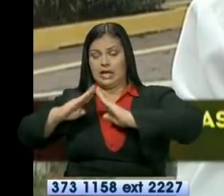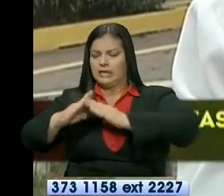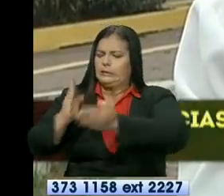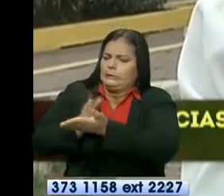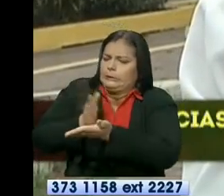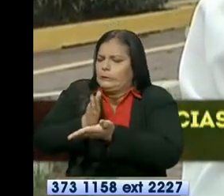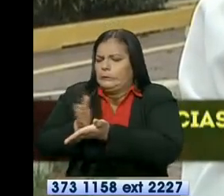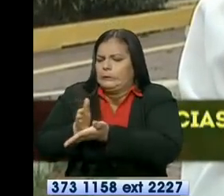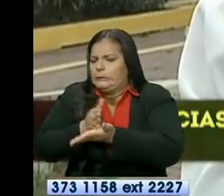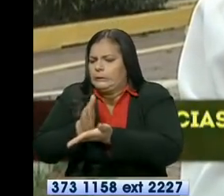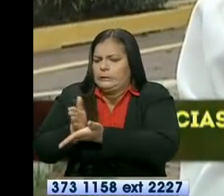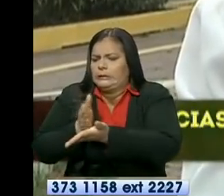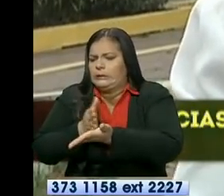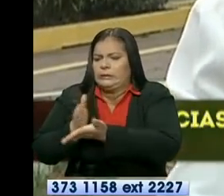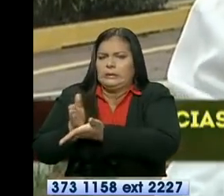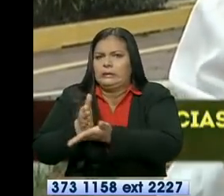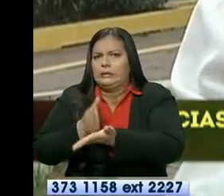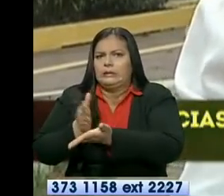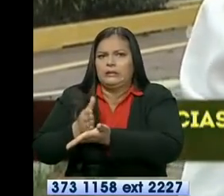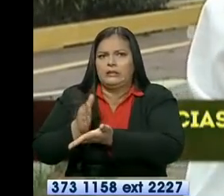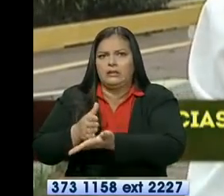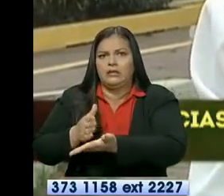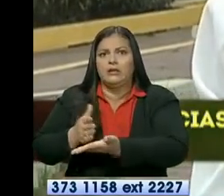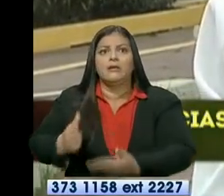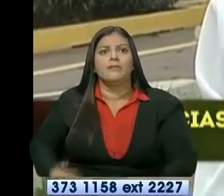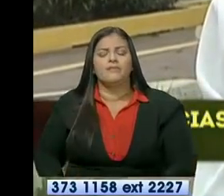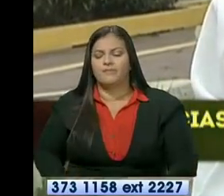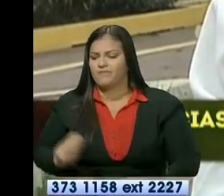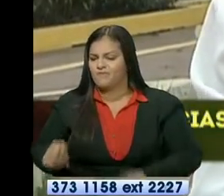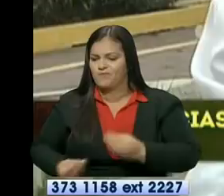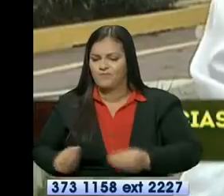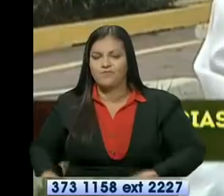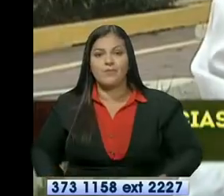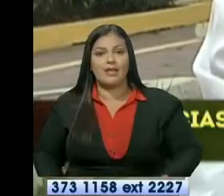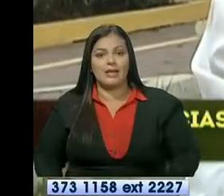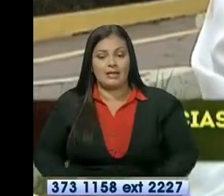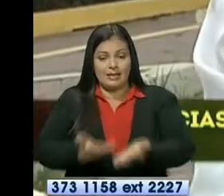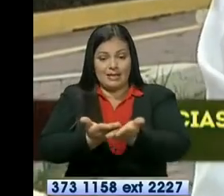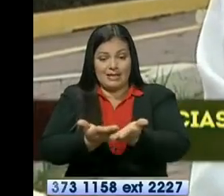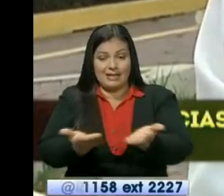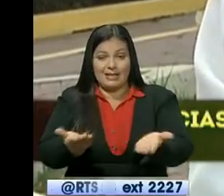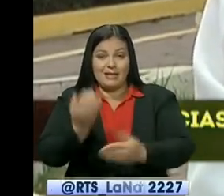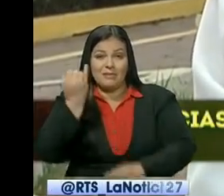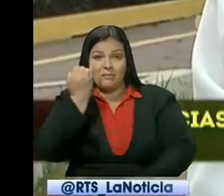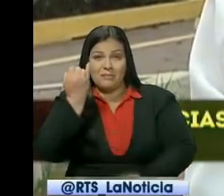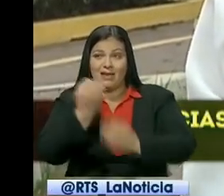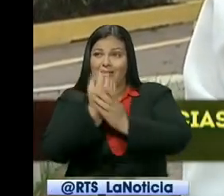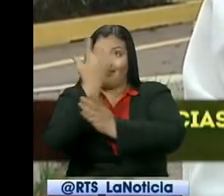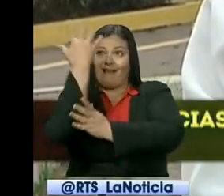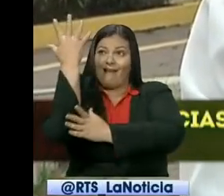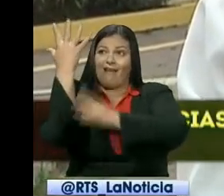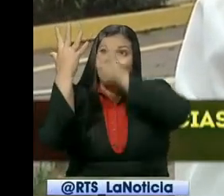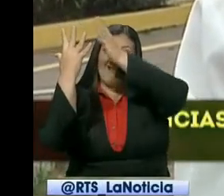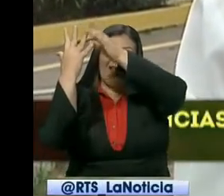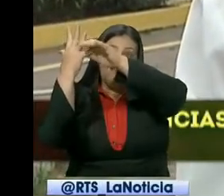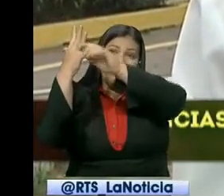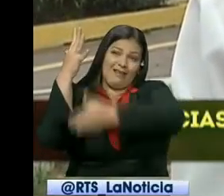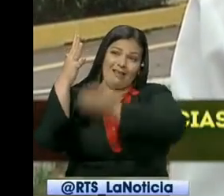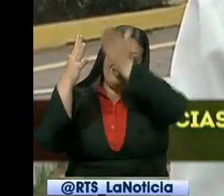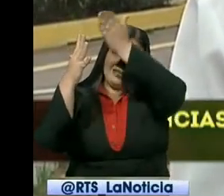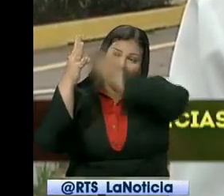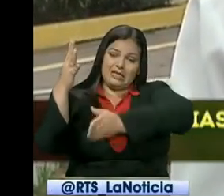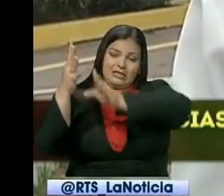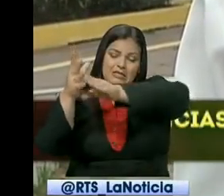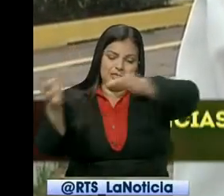trabajaban, pues hacía tongas, la comida iba en tonga. Cuando se tenía que cortar